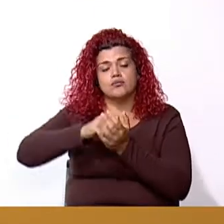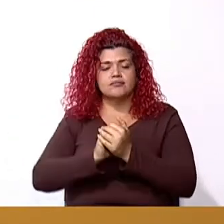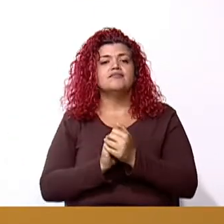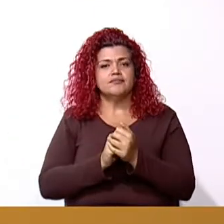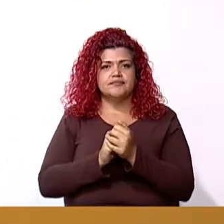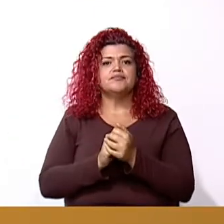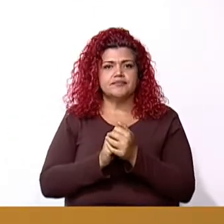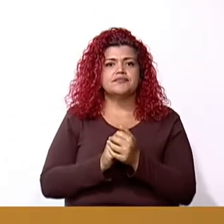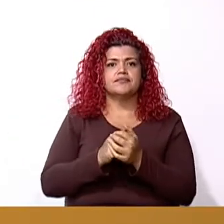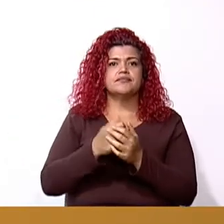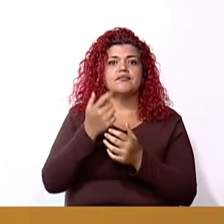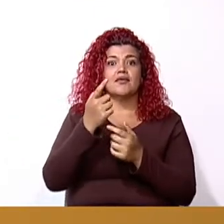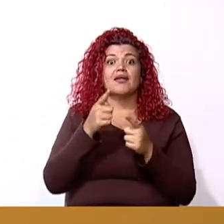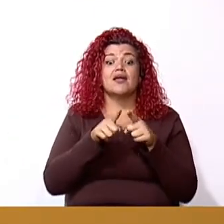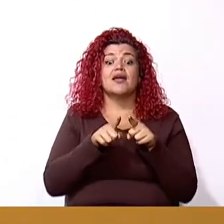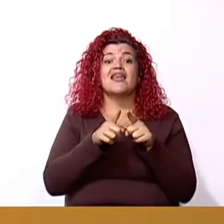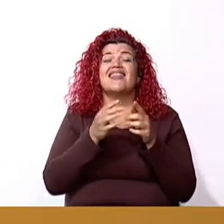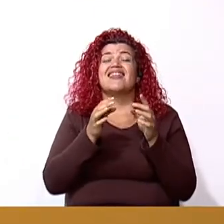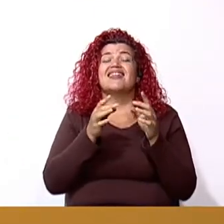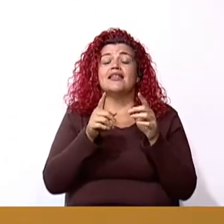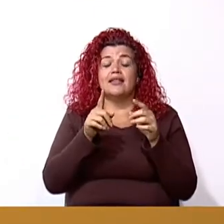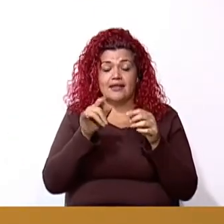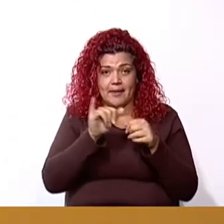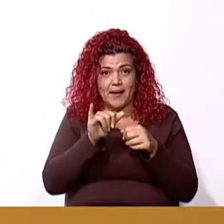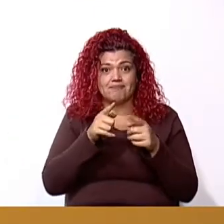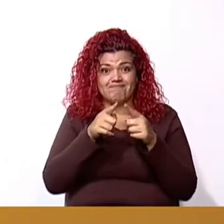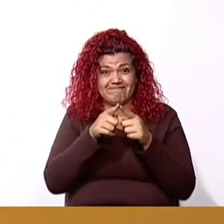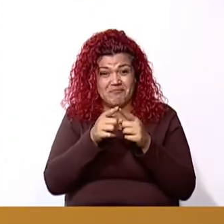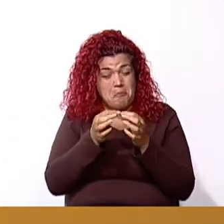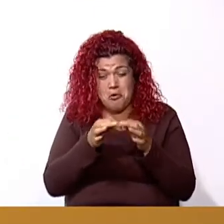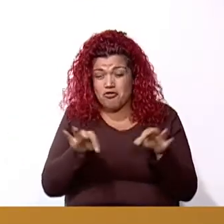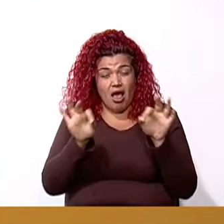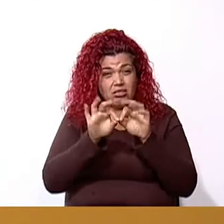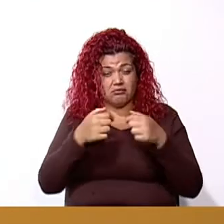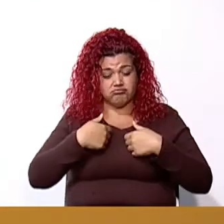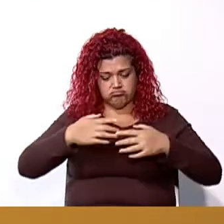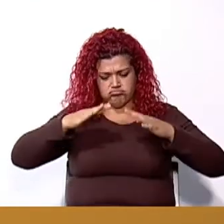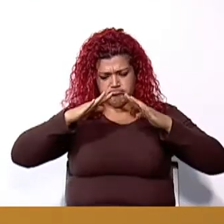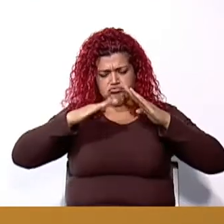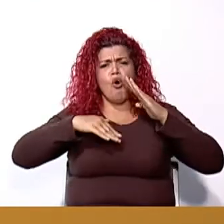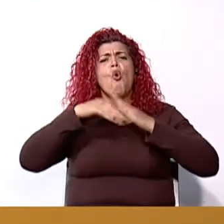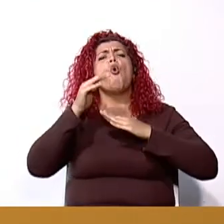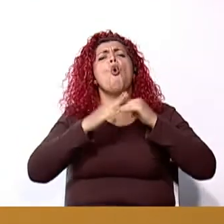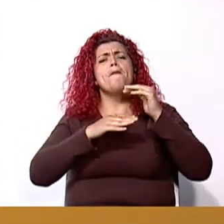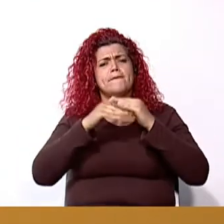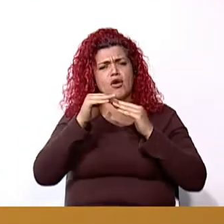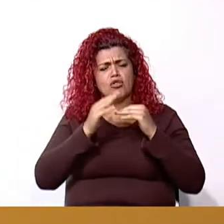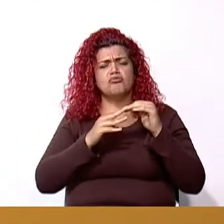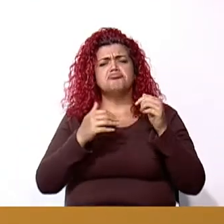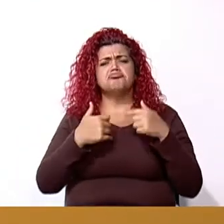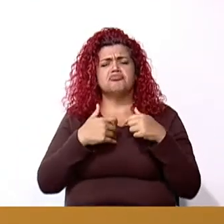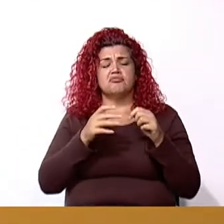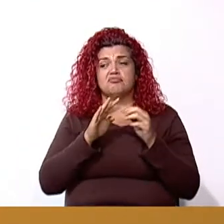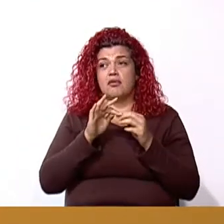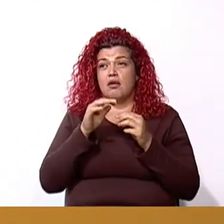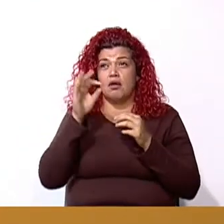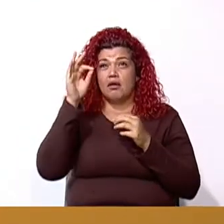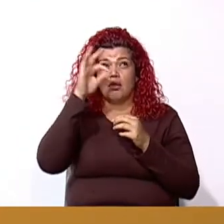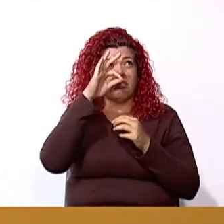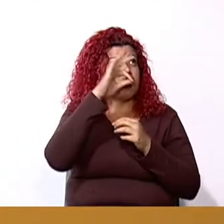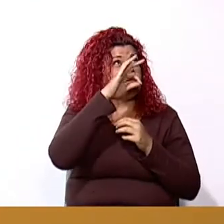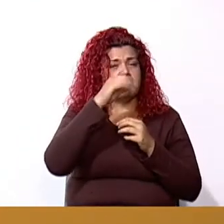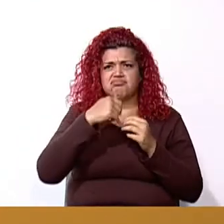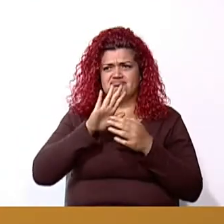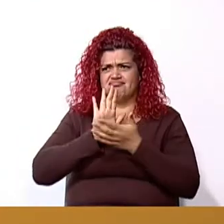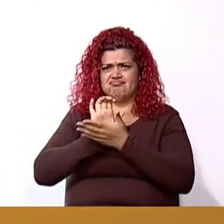es importante que nos pongamos bien cómodas y cómodas, que alejemos todos los distractores y